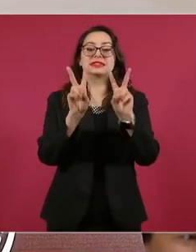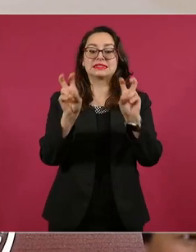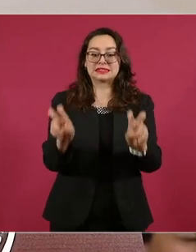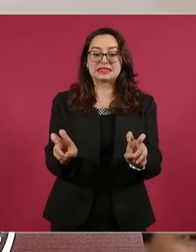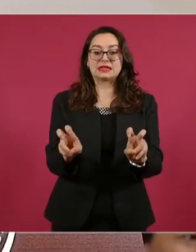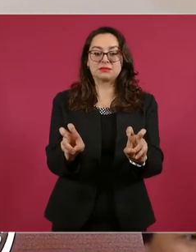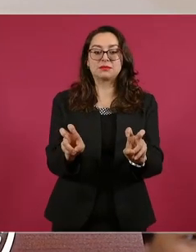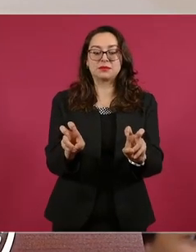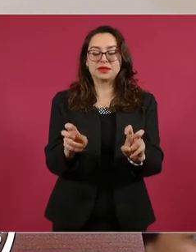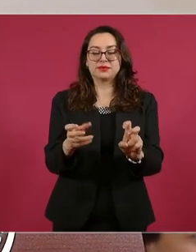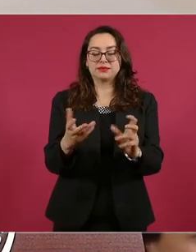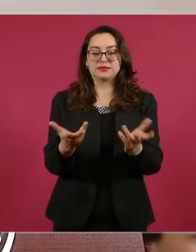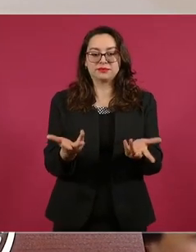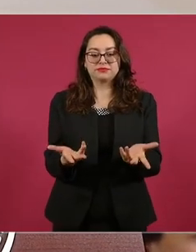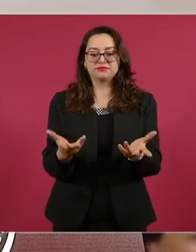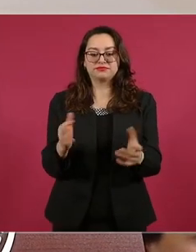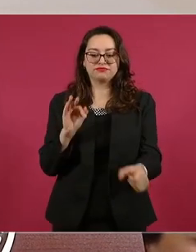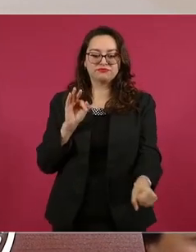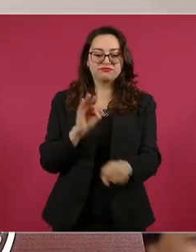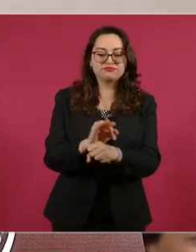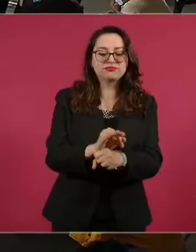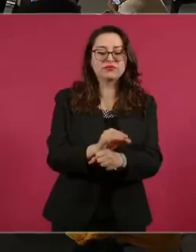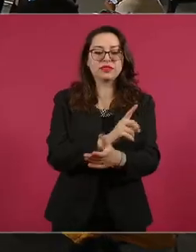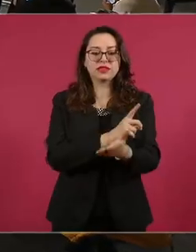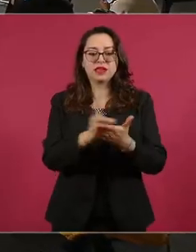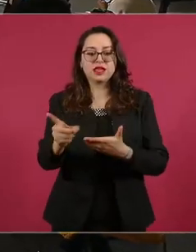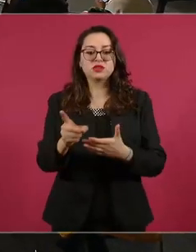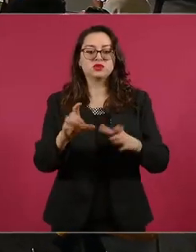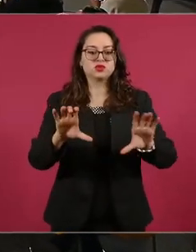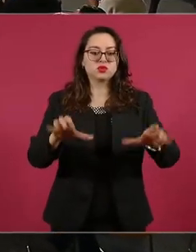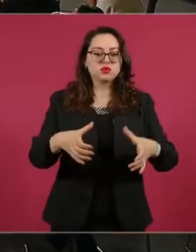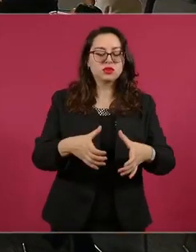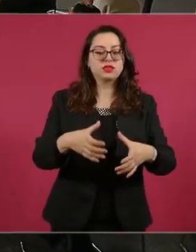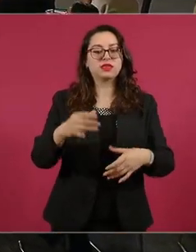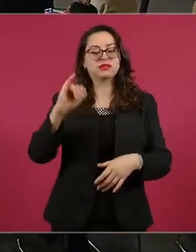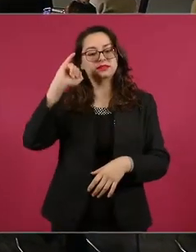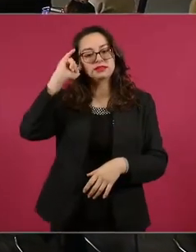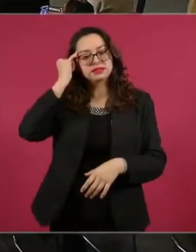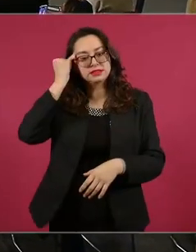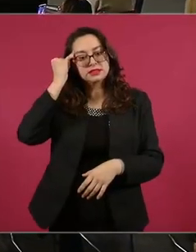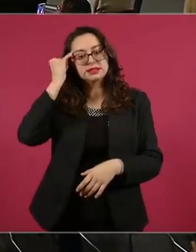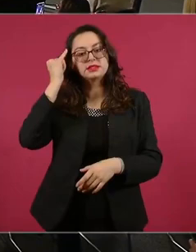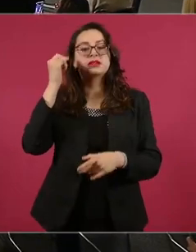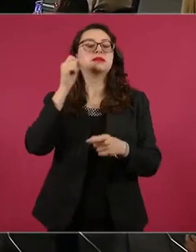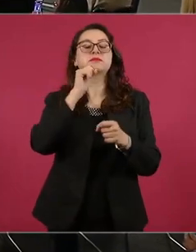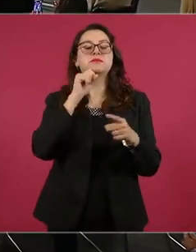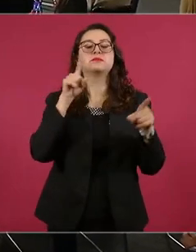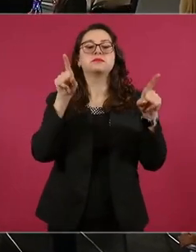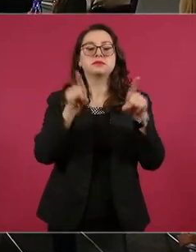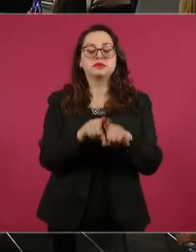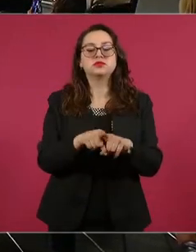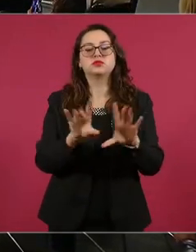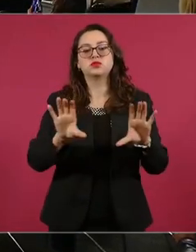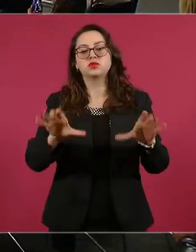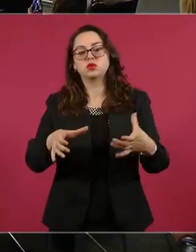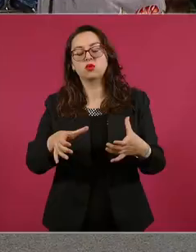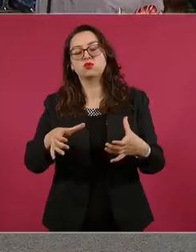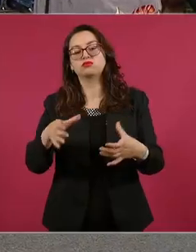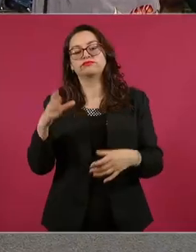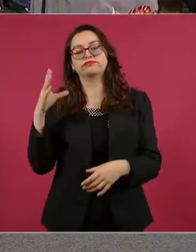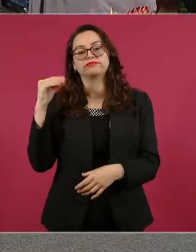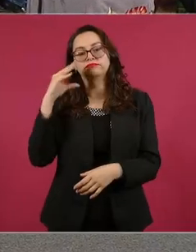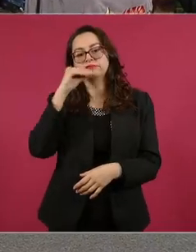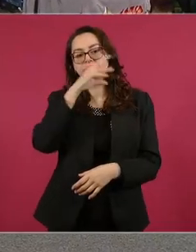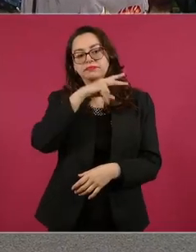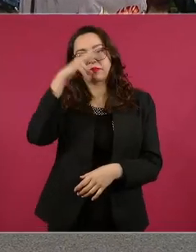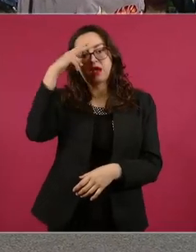garantizar los derechos de las comunidades, de los pueblos indígenas y de los pueblos afromexicanos. Entonces